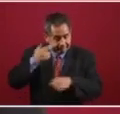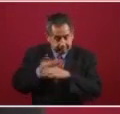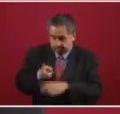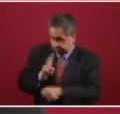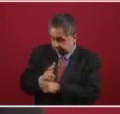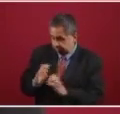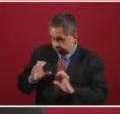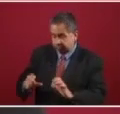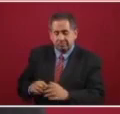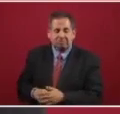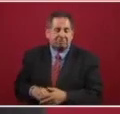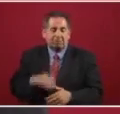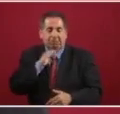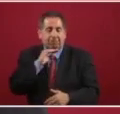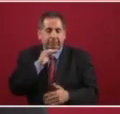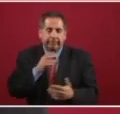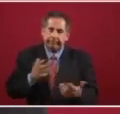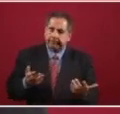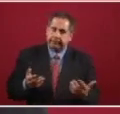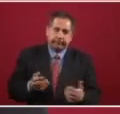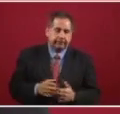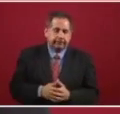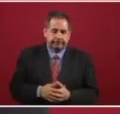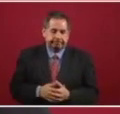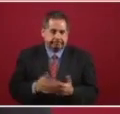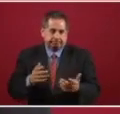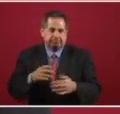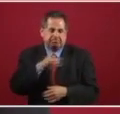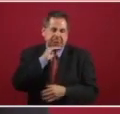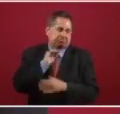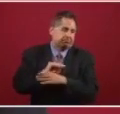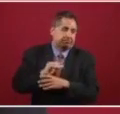estos ilícitos, lo menos.